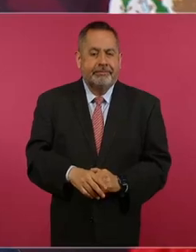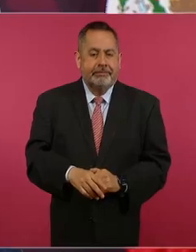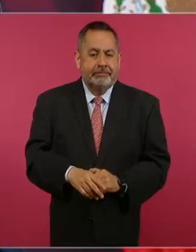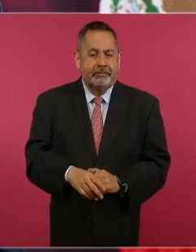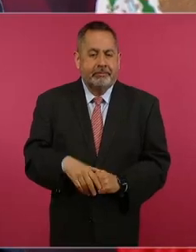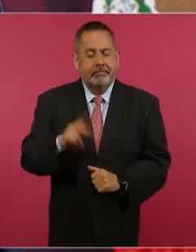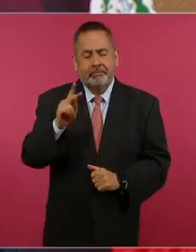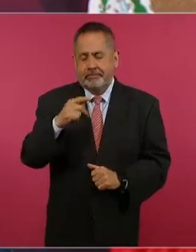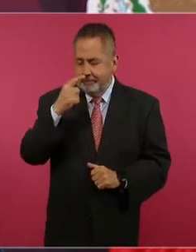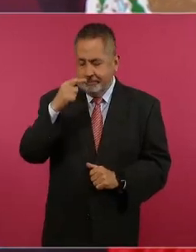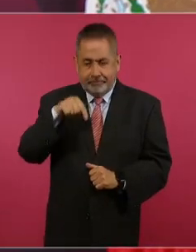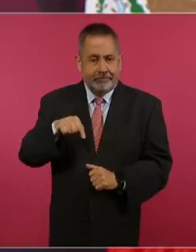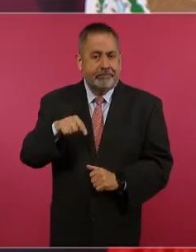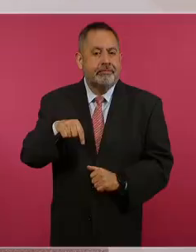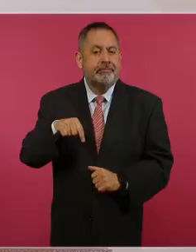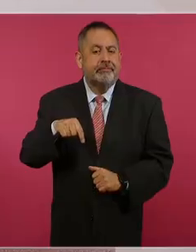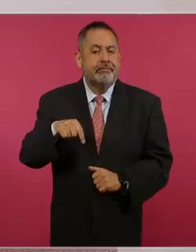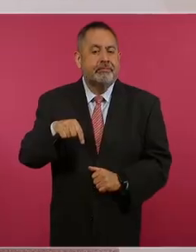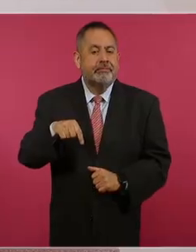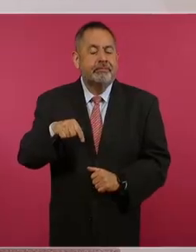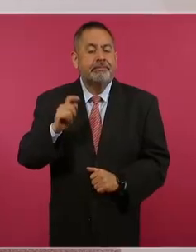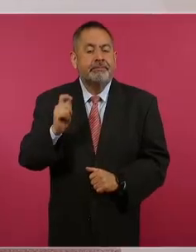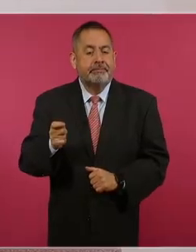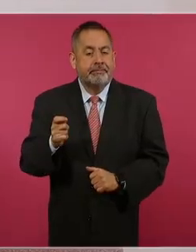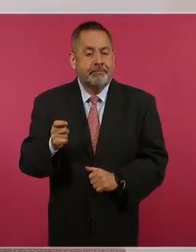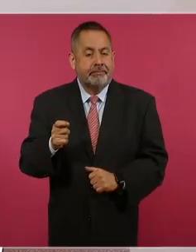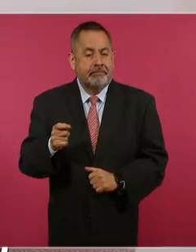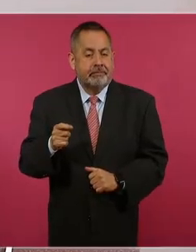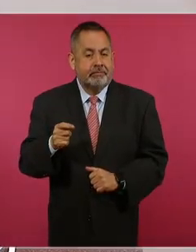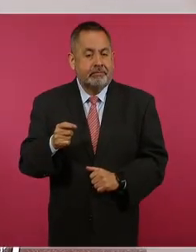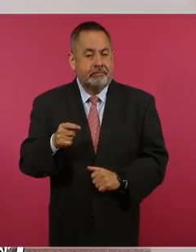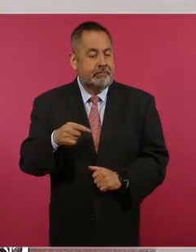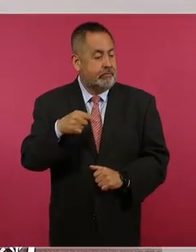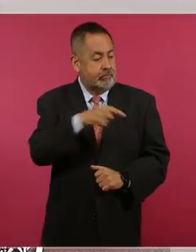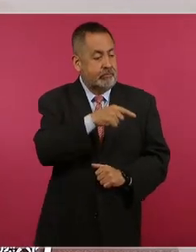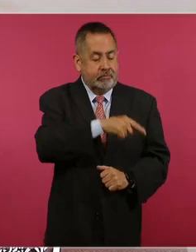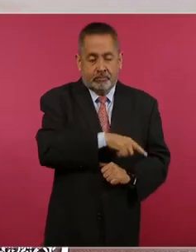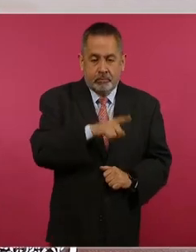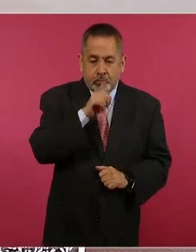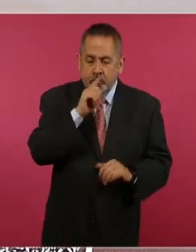pero celebro porque ya está muy prudente